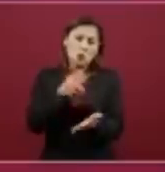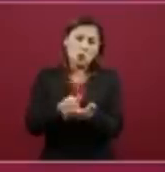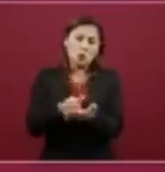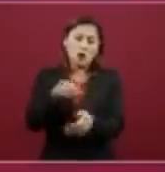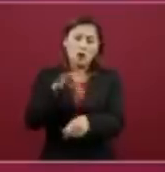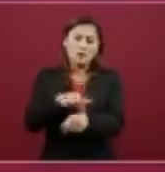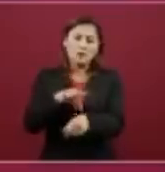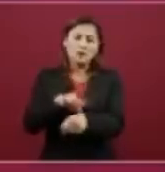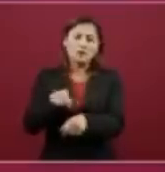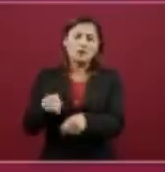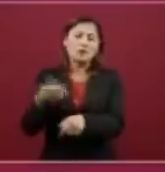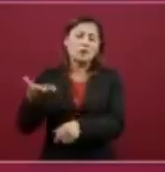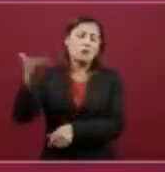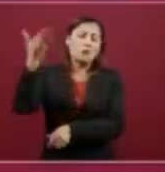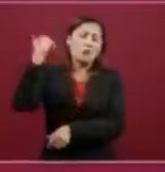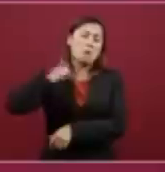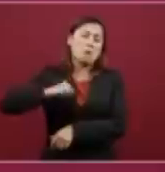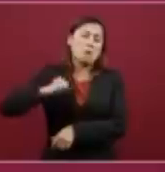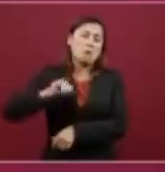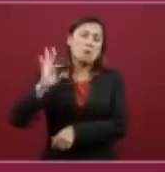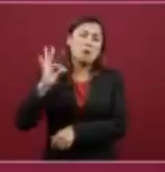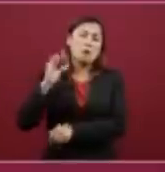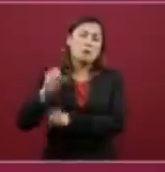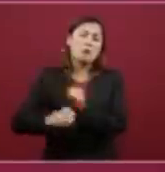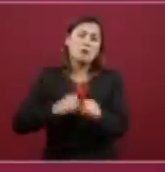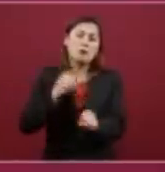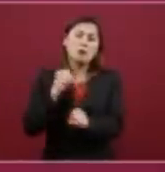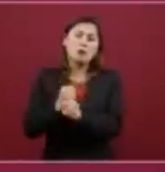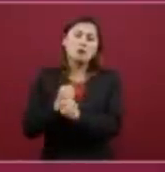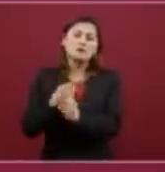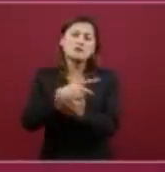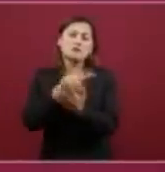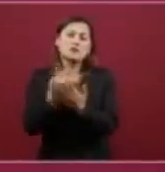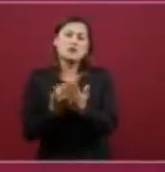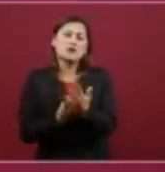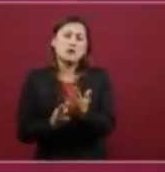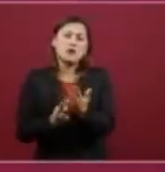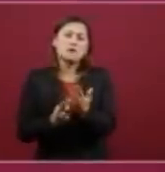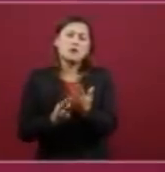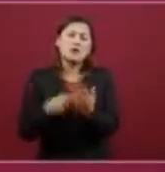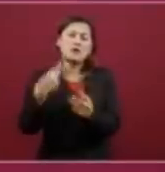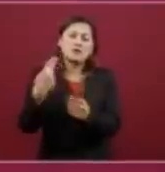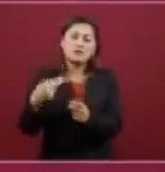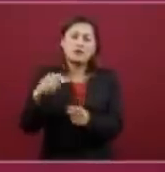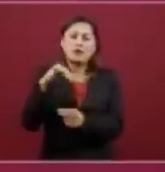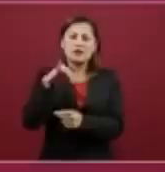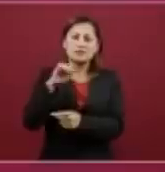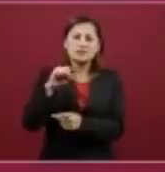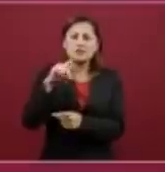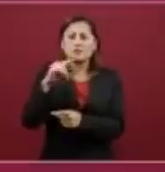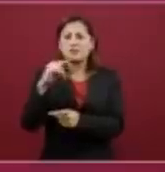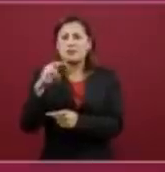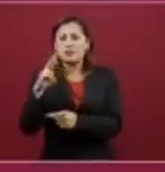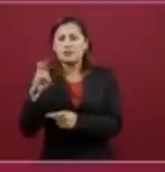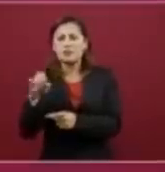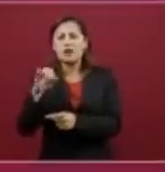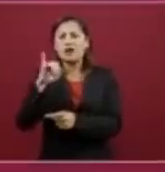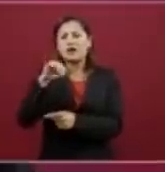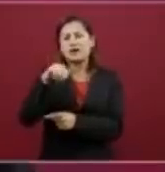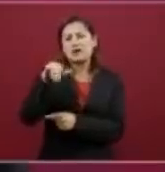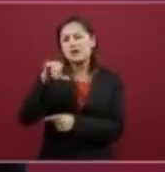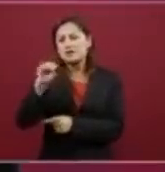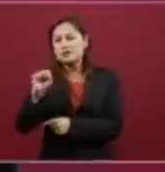programa IMSS-Coplamar, que han ido cambiando de nombre, ¿sí?